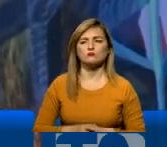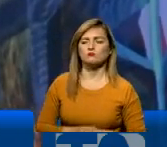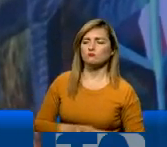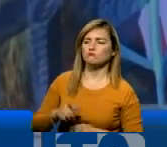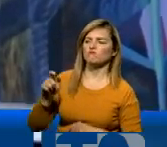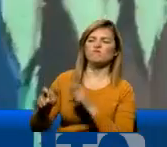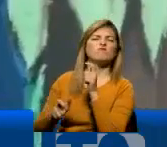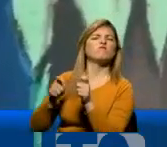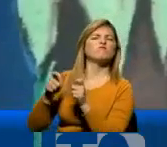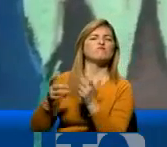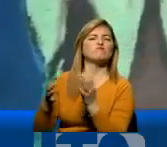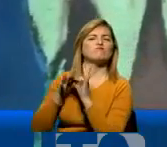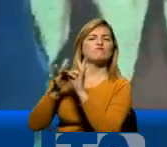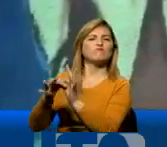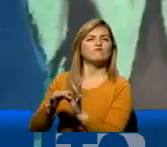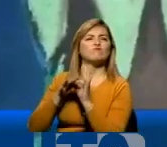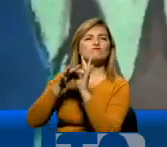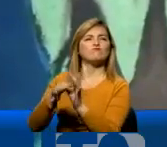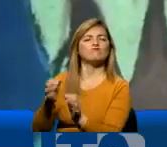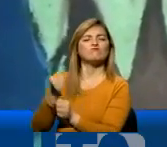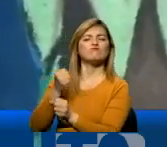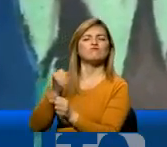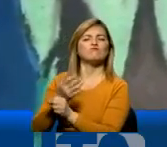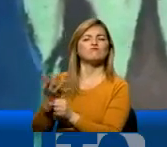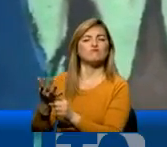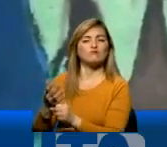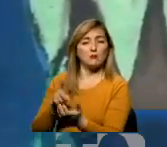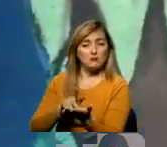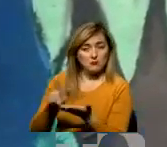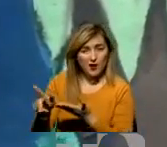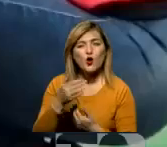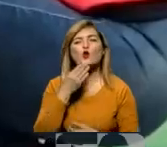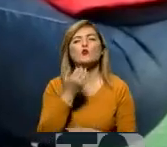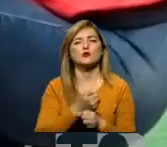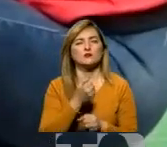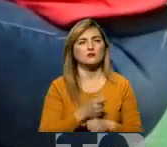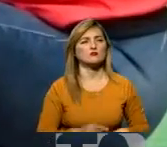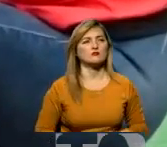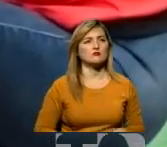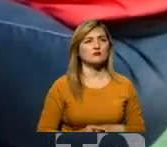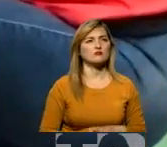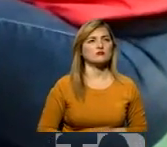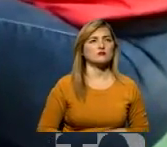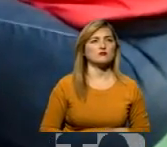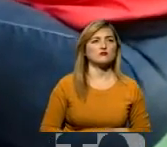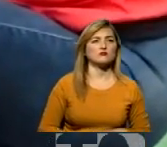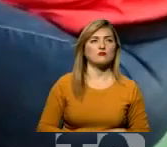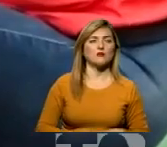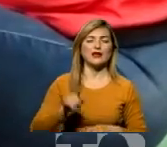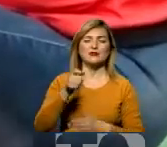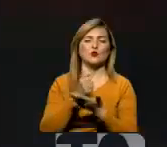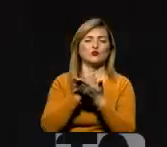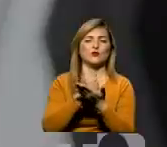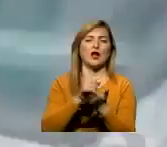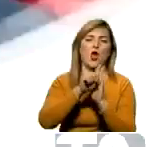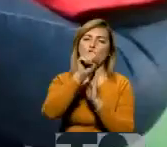necesita la ciudadanía para que colaboren ustedes con este trabajo? ¿Tienen que pagarles o cómo es el trabajo que realizan? No, para nada. Solamente necesitamos que nos ayuden